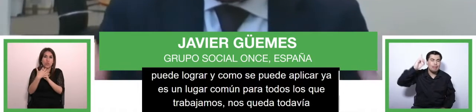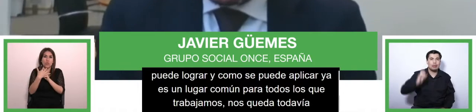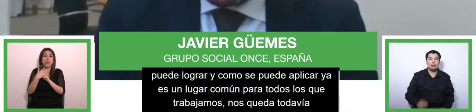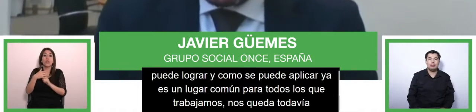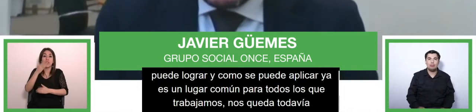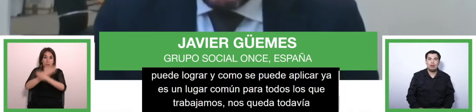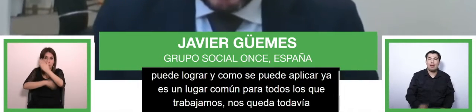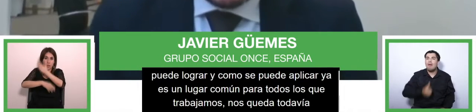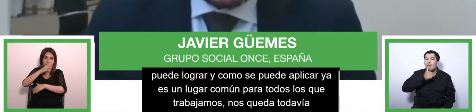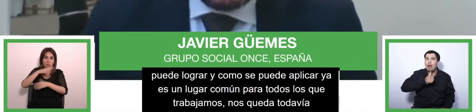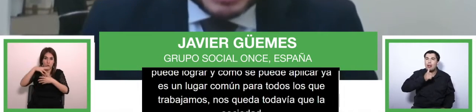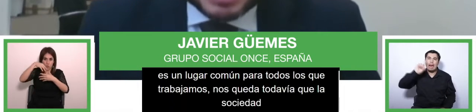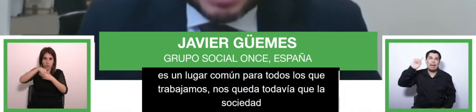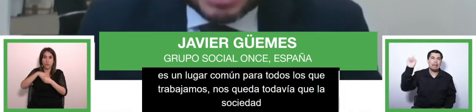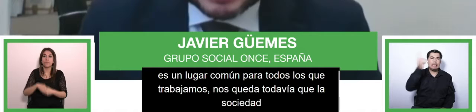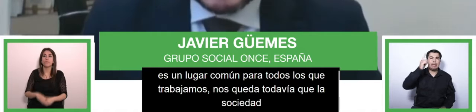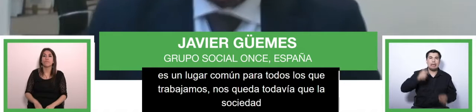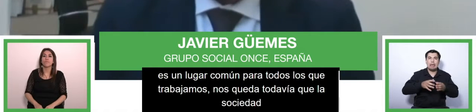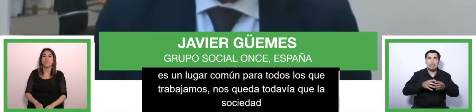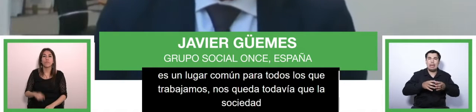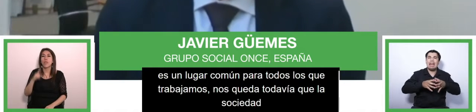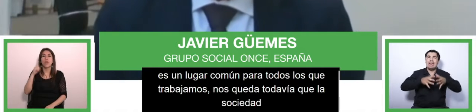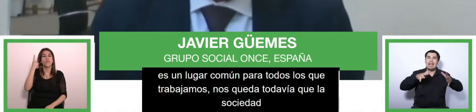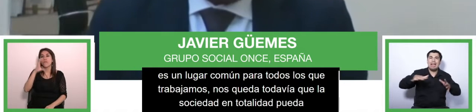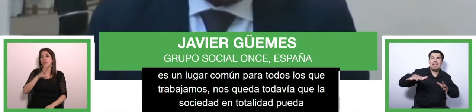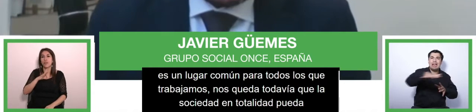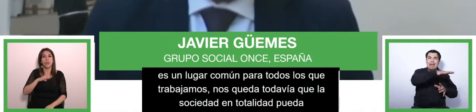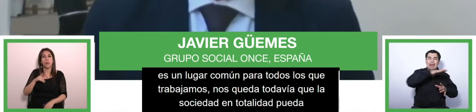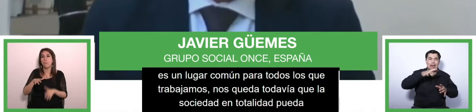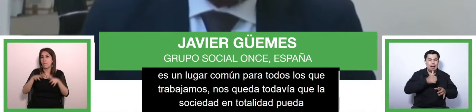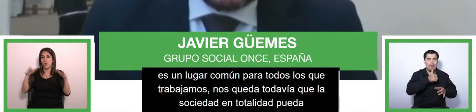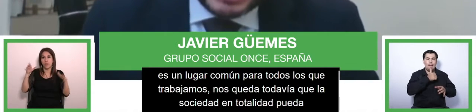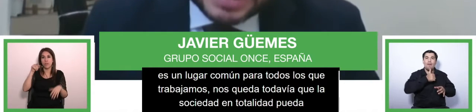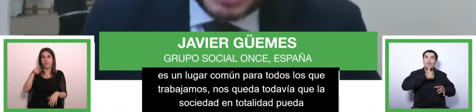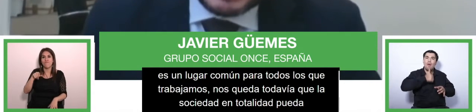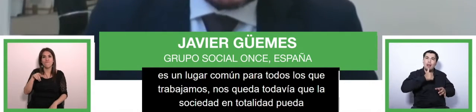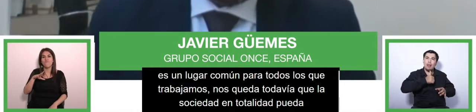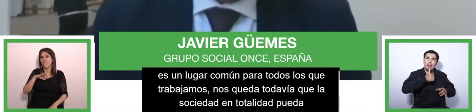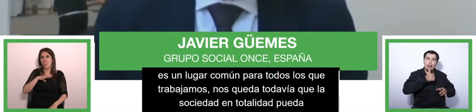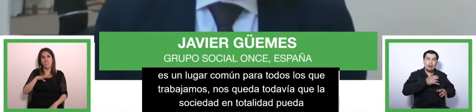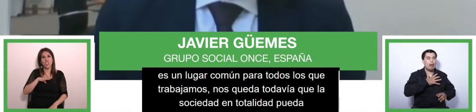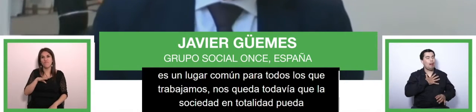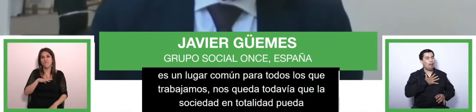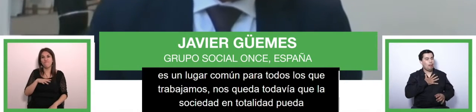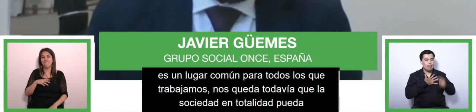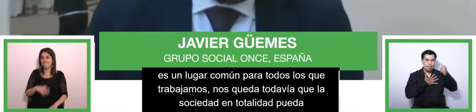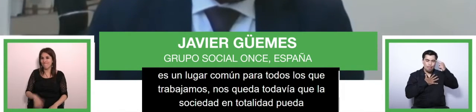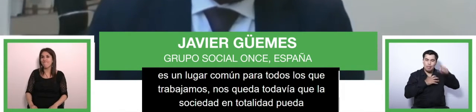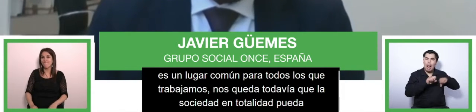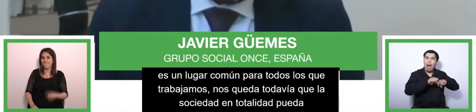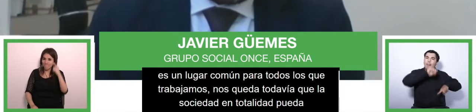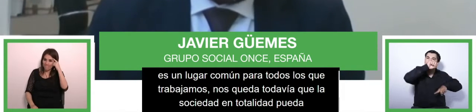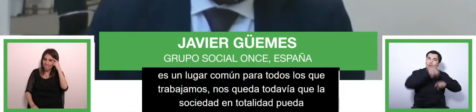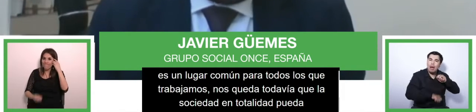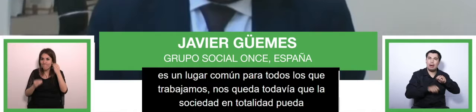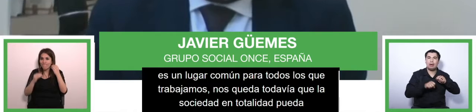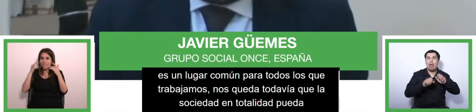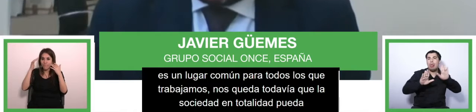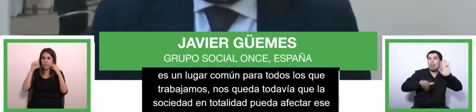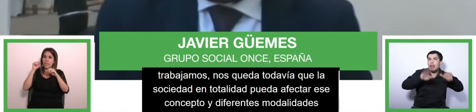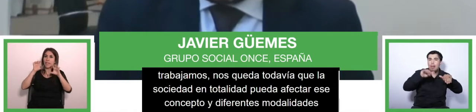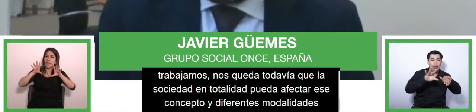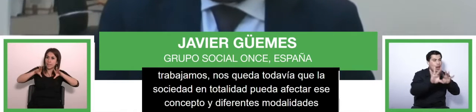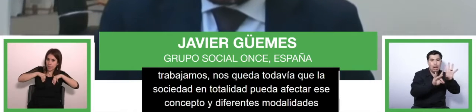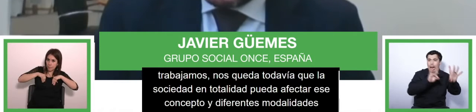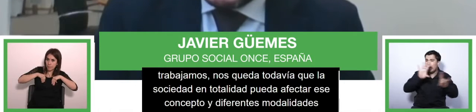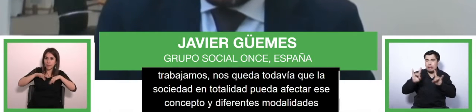su totalidad, pueda aceptar ese concepto y pueda aceptar las diferentes modalidades, dependiendo de la elección de cada una